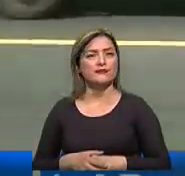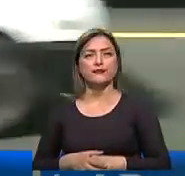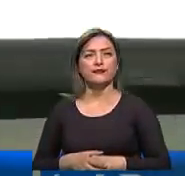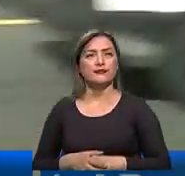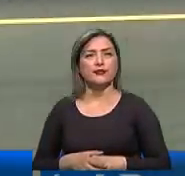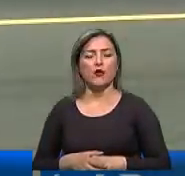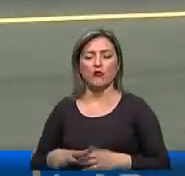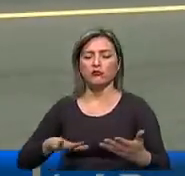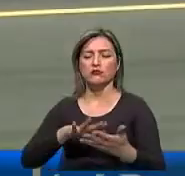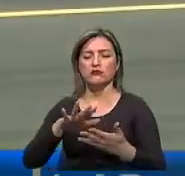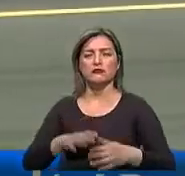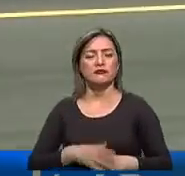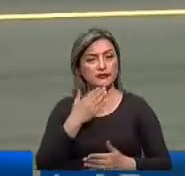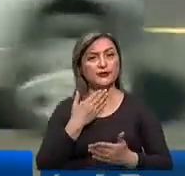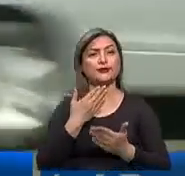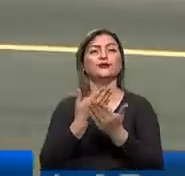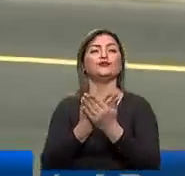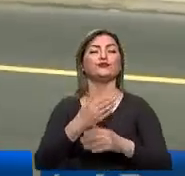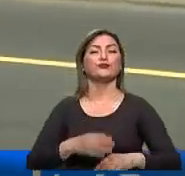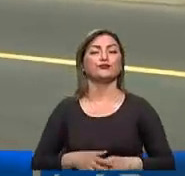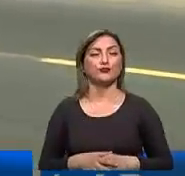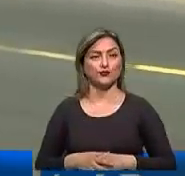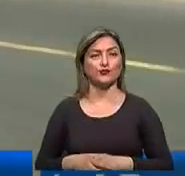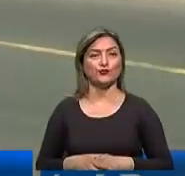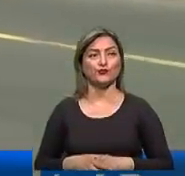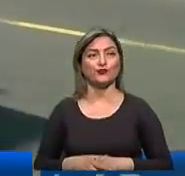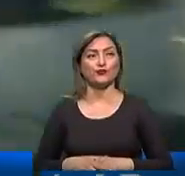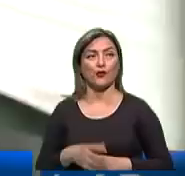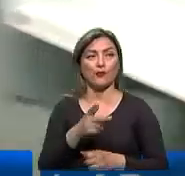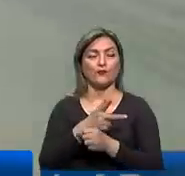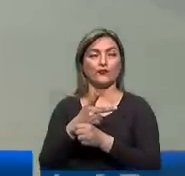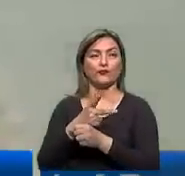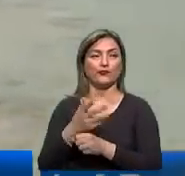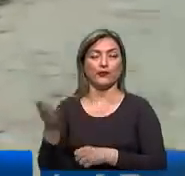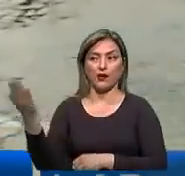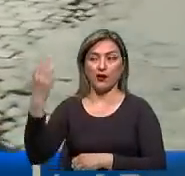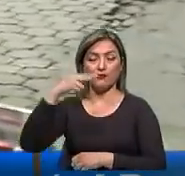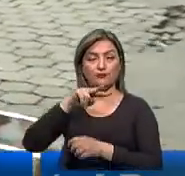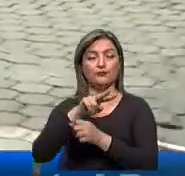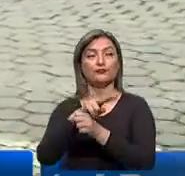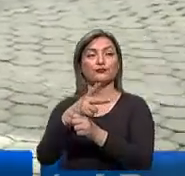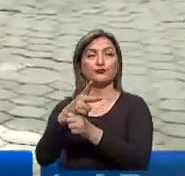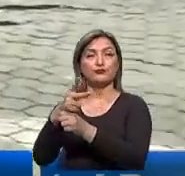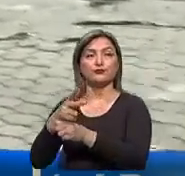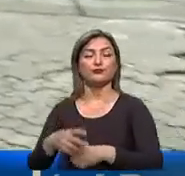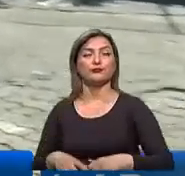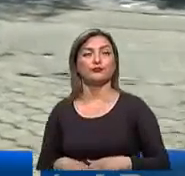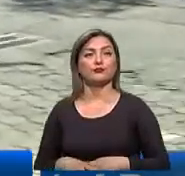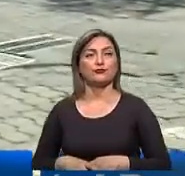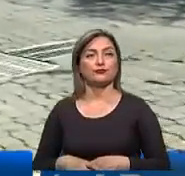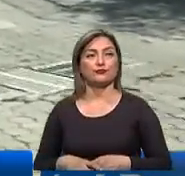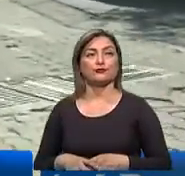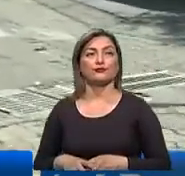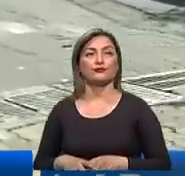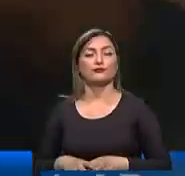absolutamente es un desorden total. Muchas gracias, señor Calapaqui. Ahora le quiero pedir a mi camarógrafo Carlitos si podemos mostrar, y nos vamos caminando hacia la parte